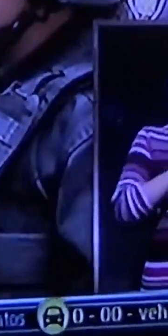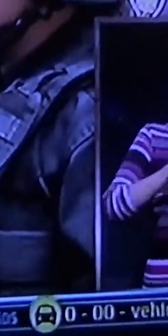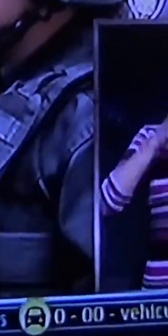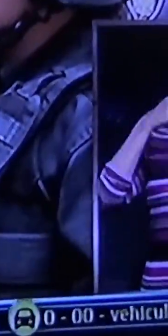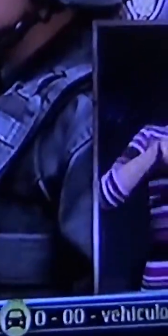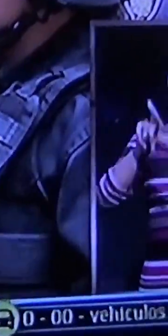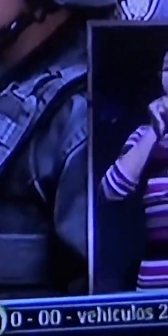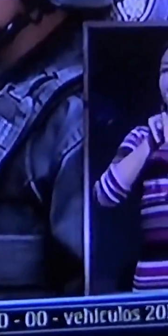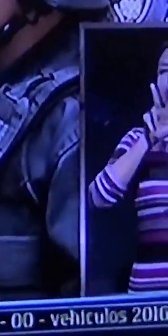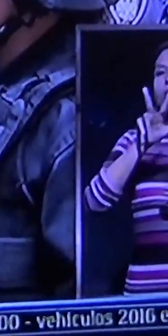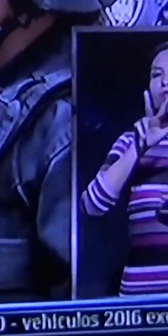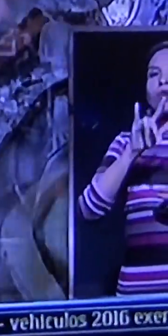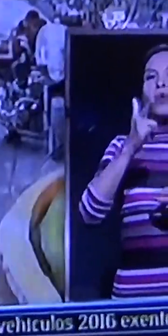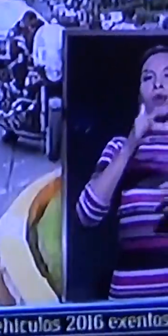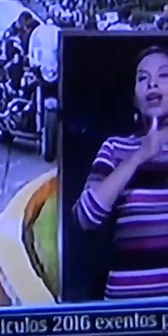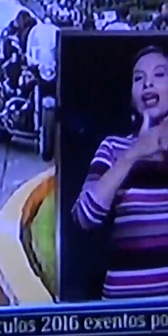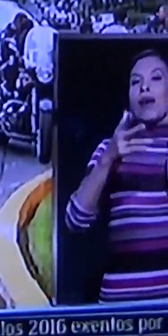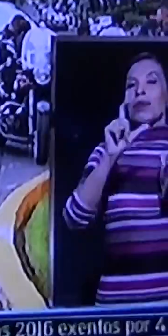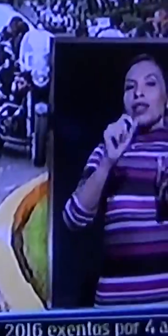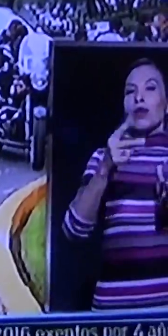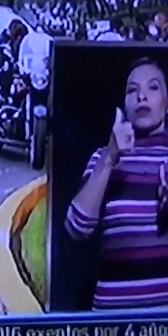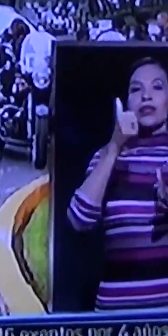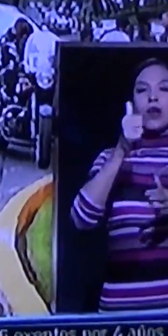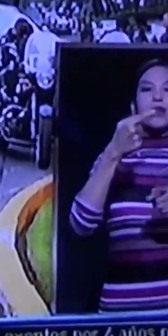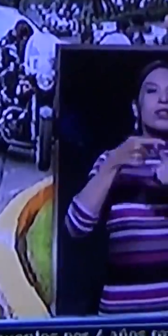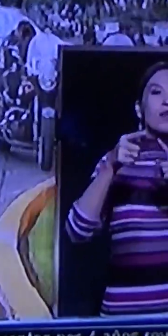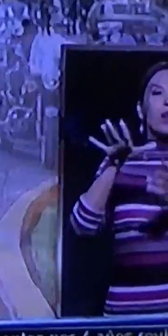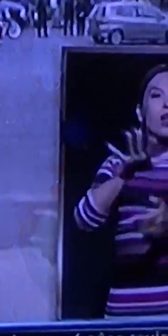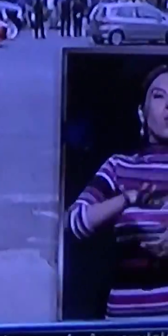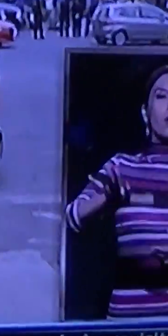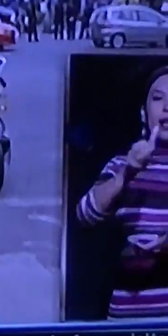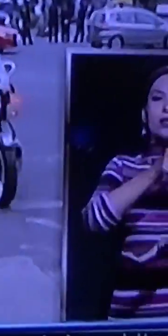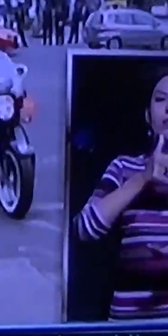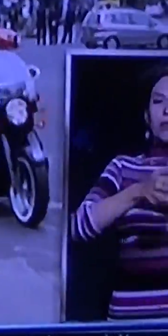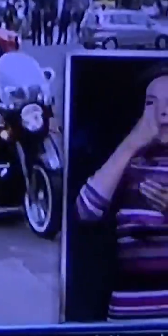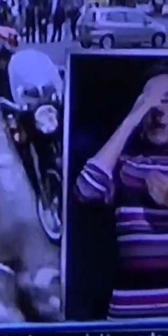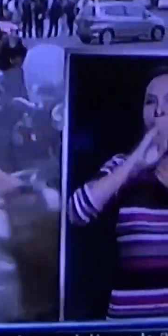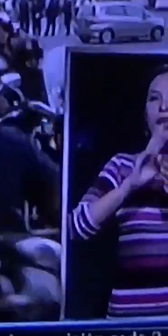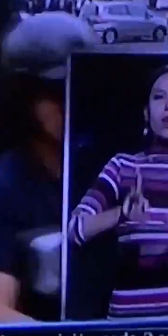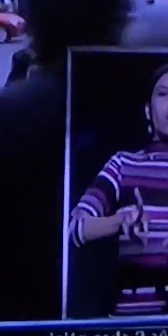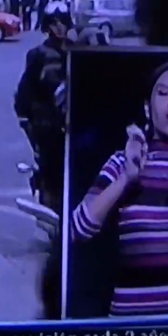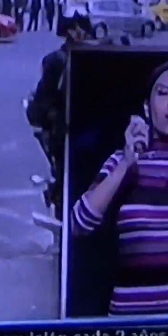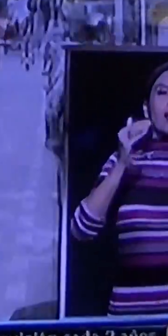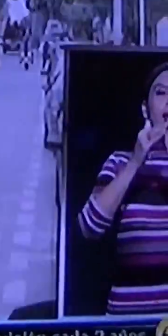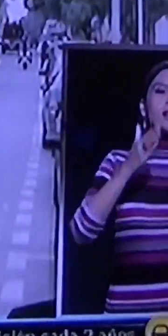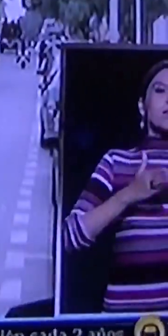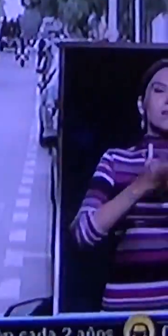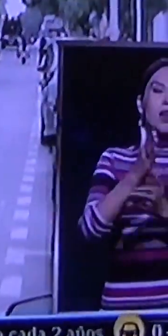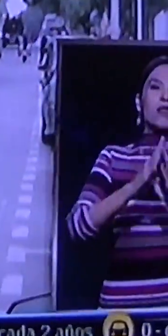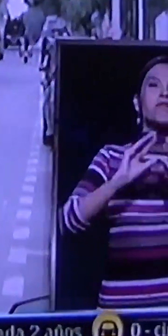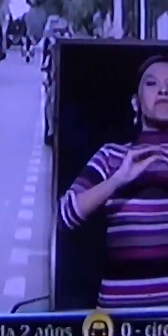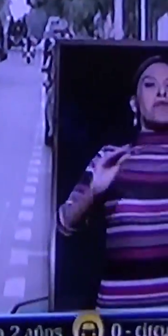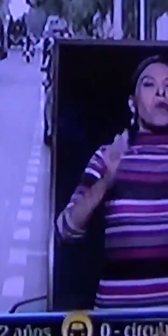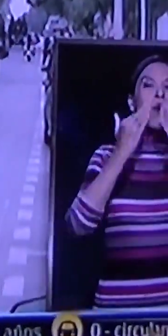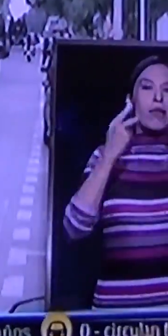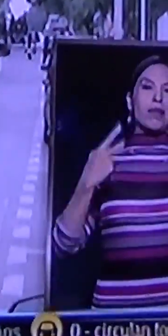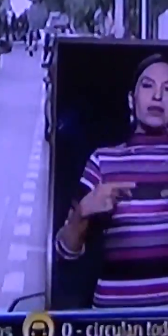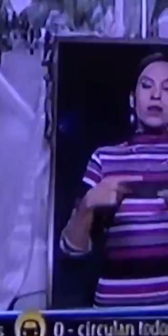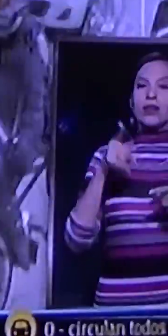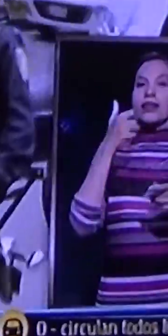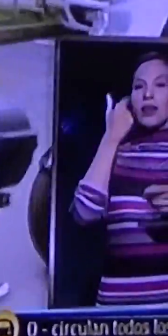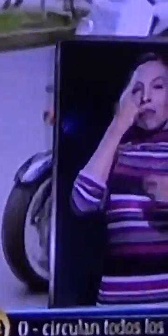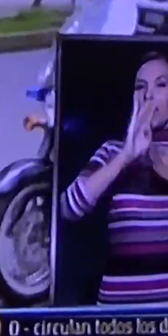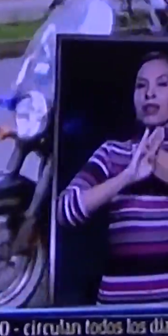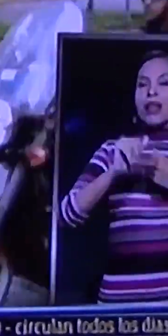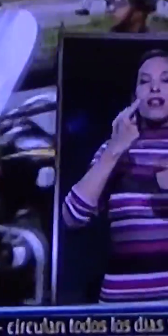18 de julio y hasta el 22 de agosto numerosas colonias de la ciudad para evitar robos a casas habitación que queden solas. Tratarán